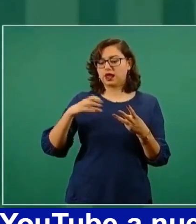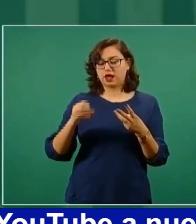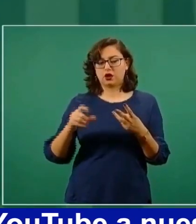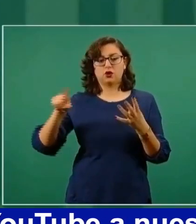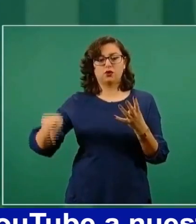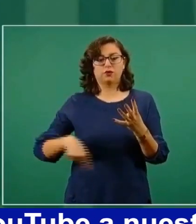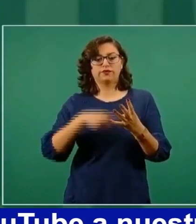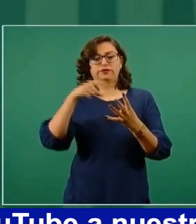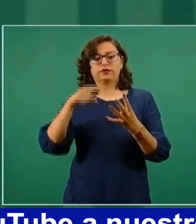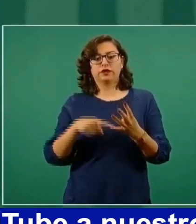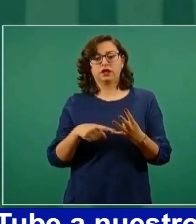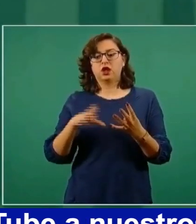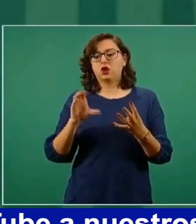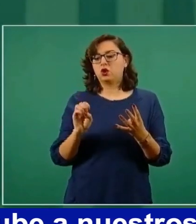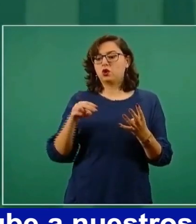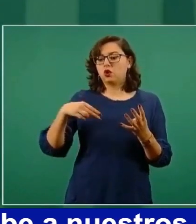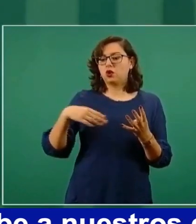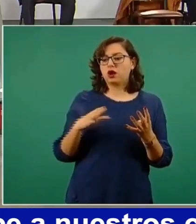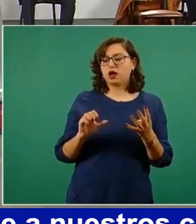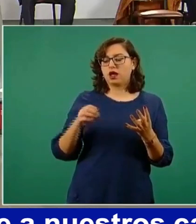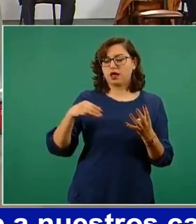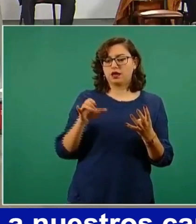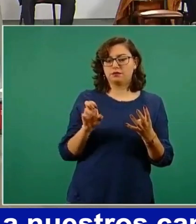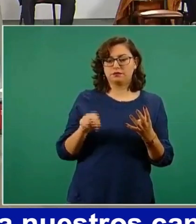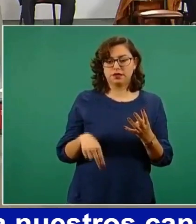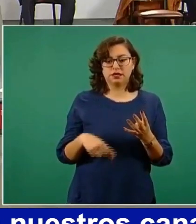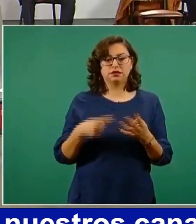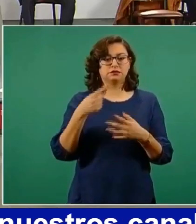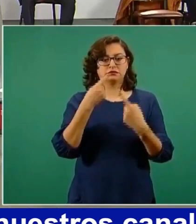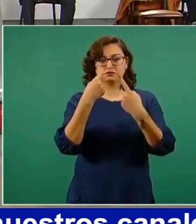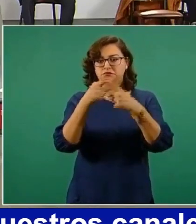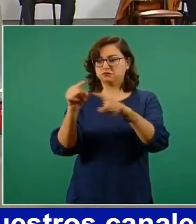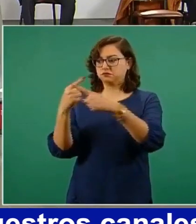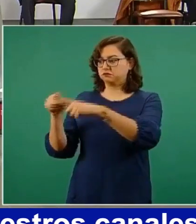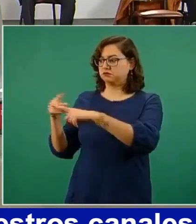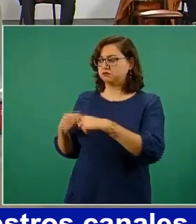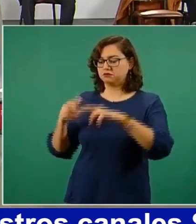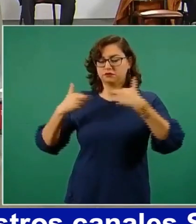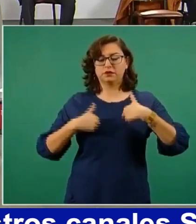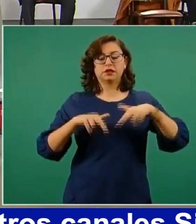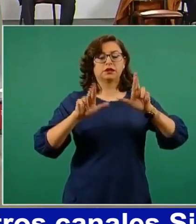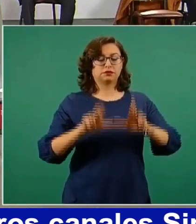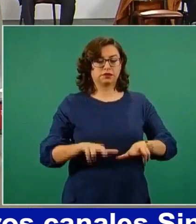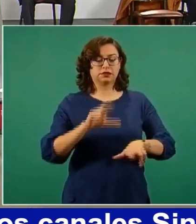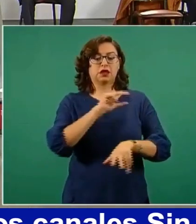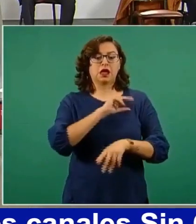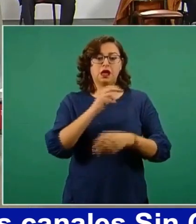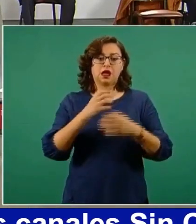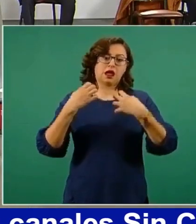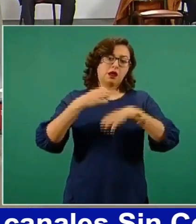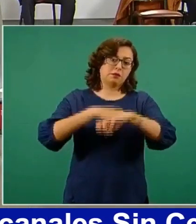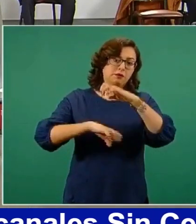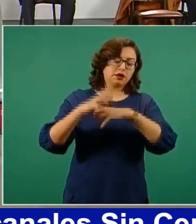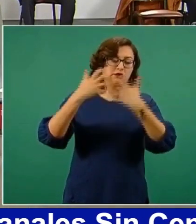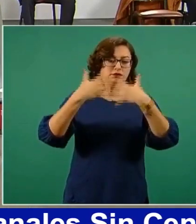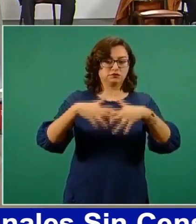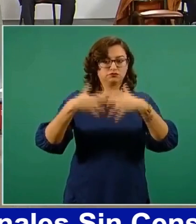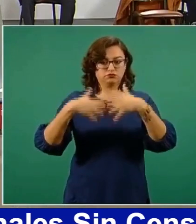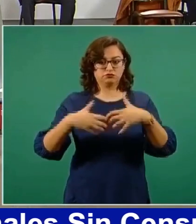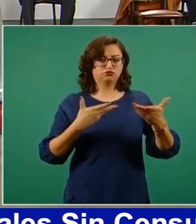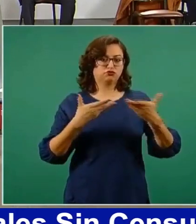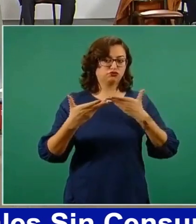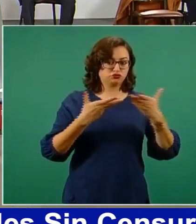del Consejo Coordinador Empresarial, José Medina Mora de la Coparmex, José Manuel López Campos